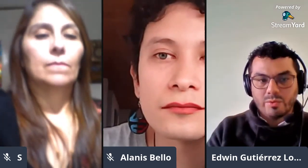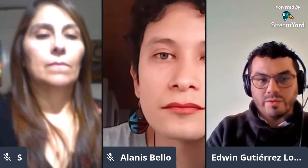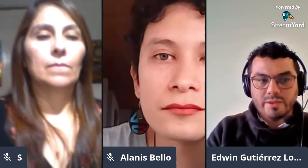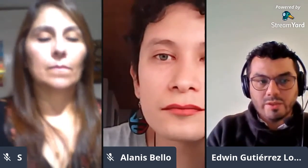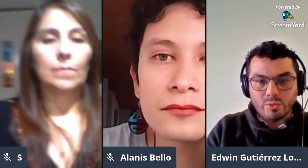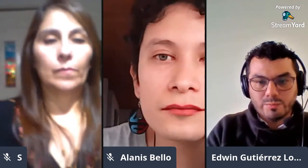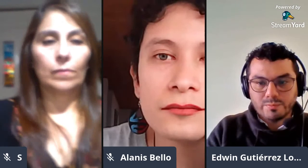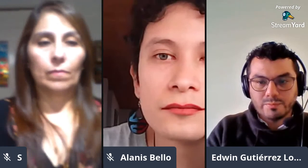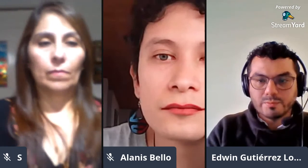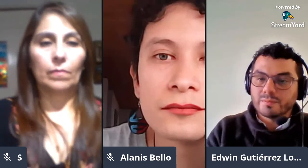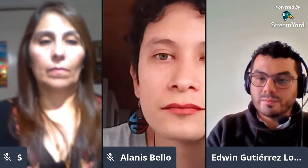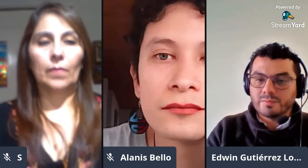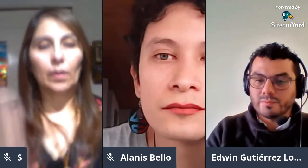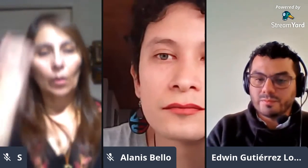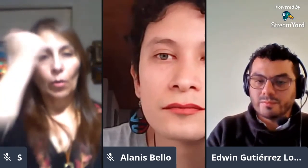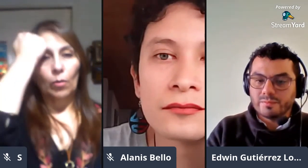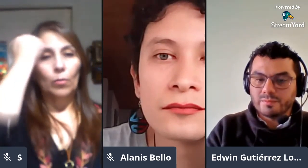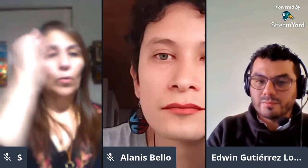Profe Sergio.